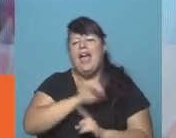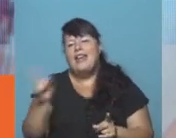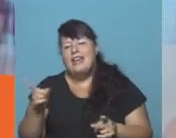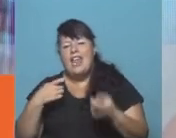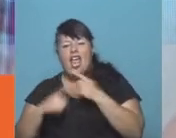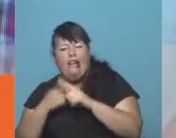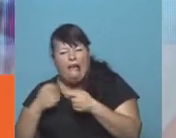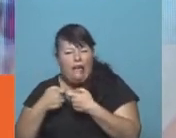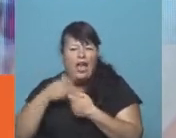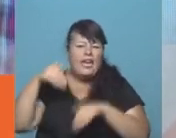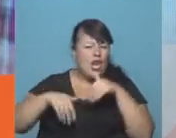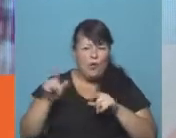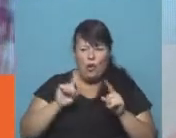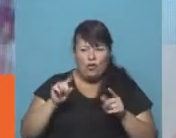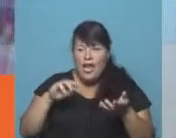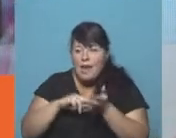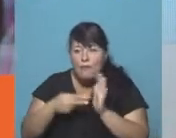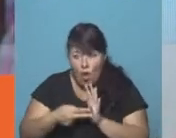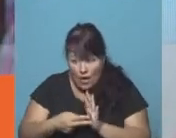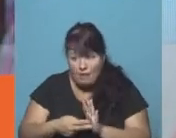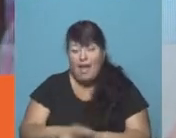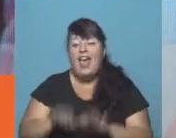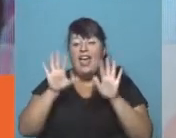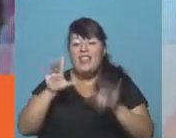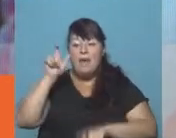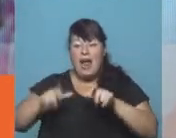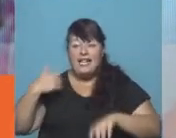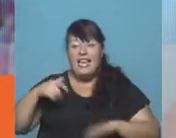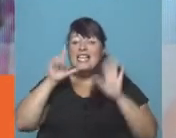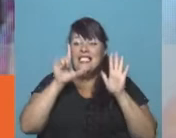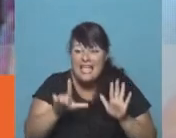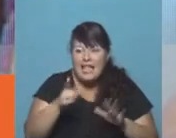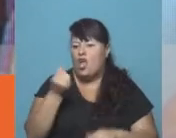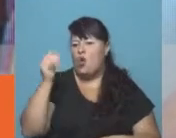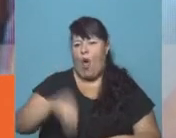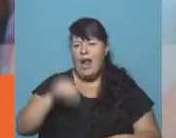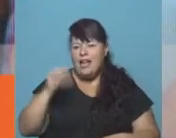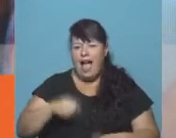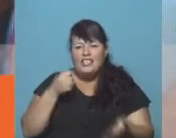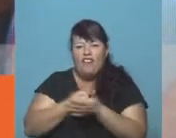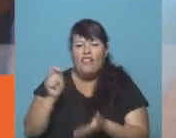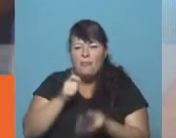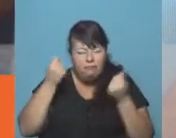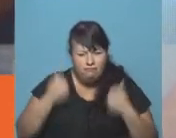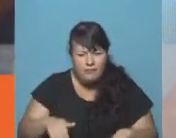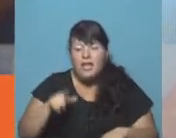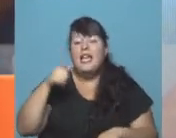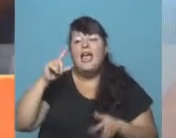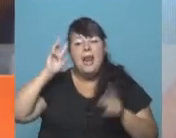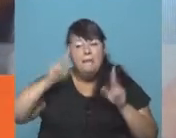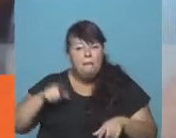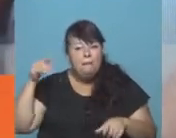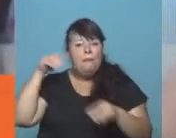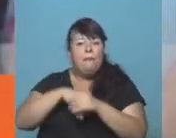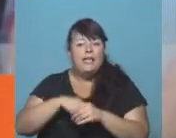conspirativo ni electoral es que 7 de cada 10 argentinos están teniendo problemas para llegar a fin de mes y la política se ha